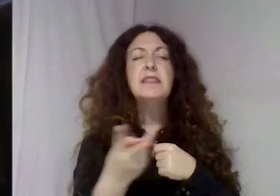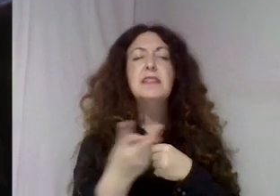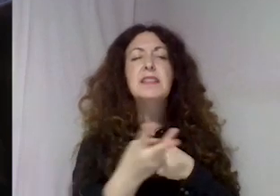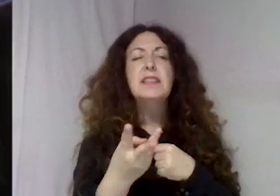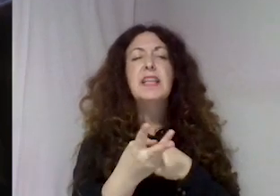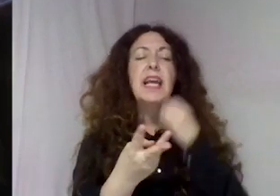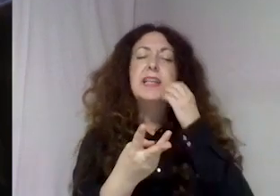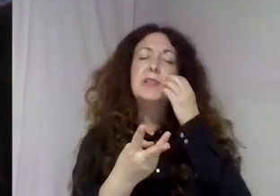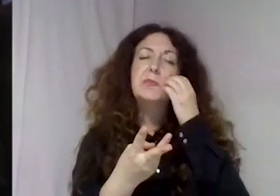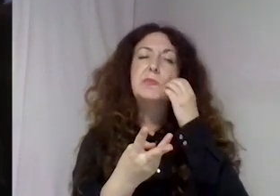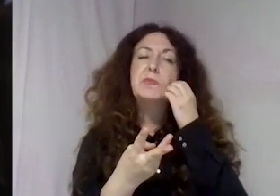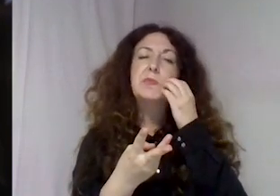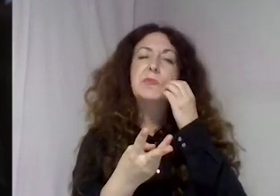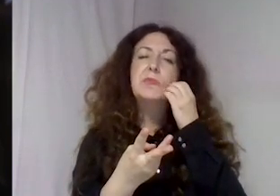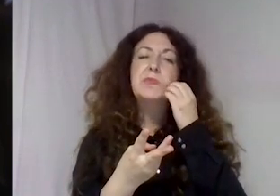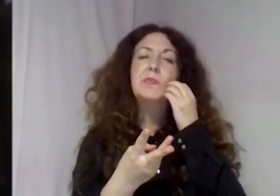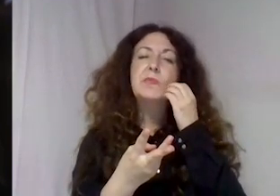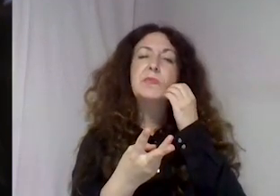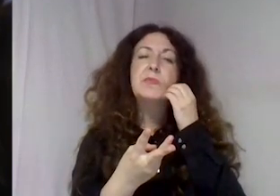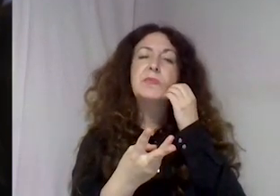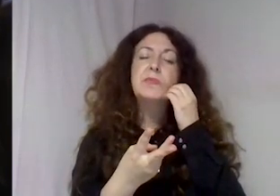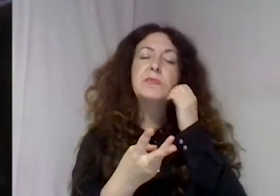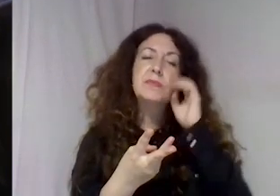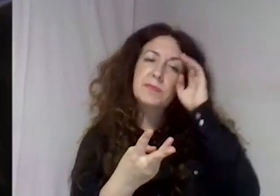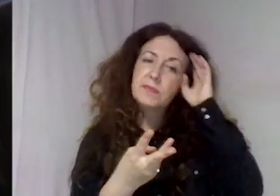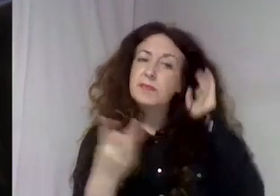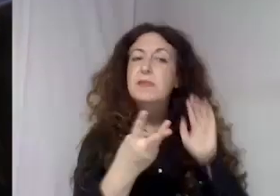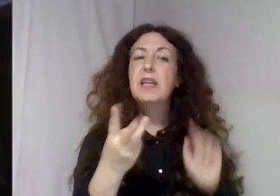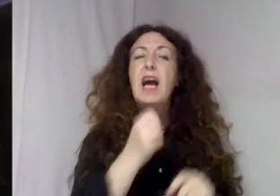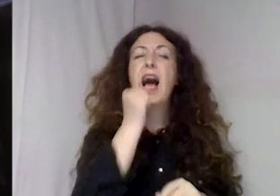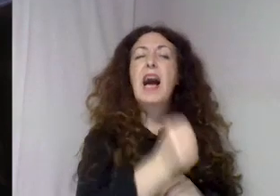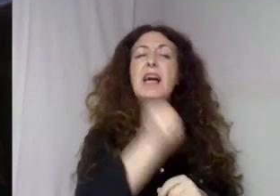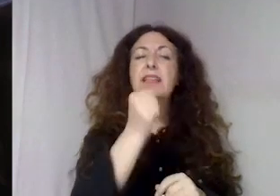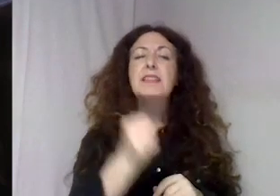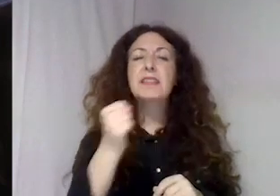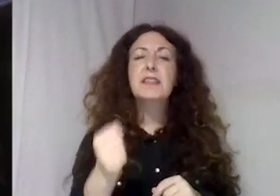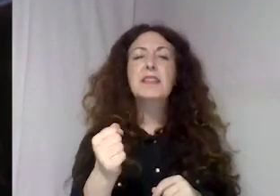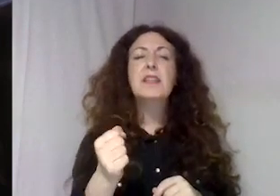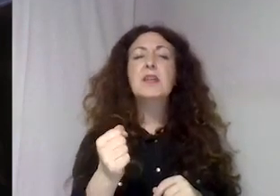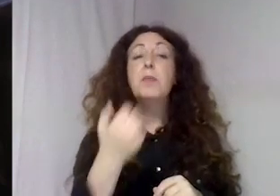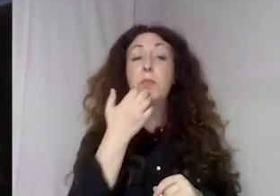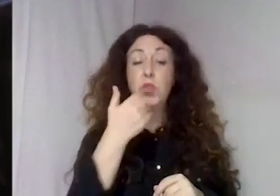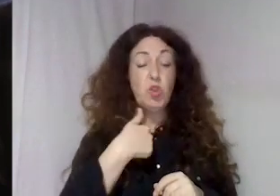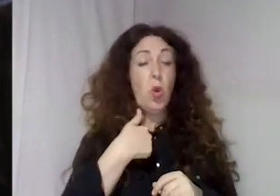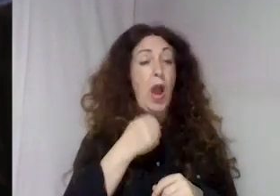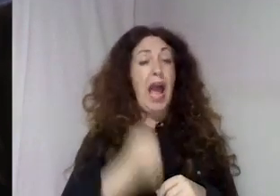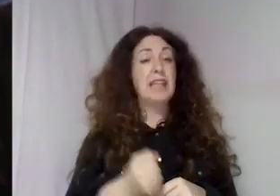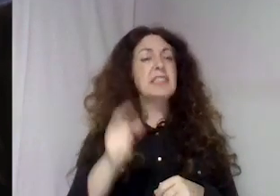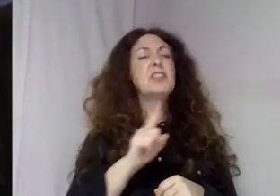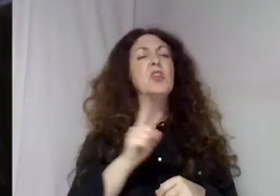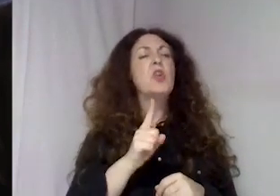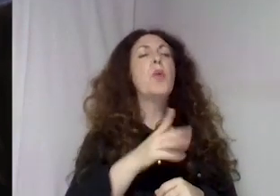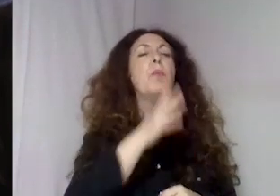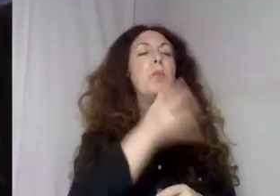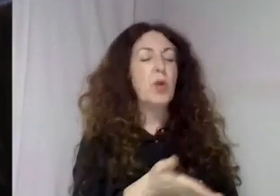creo que sí, que los artistas no ven el futuro, pero ¿sabe usted por qué? Porque el futuro de verdad no lo ve nadie. Porque el futuro no